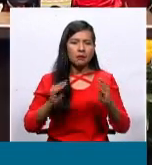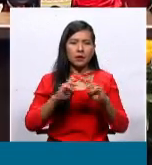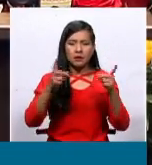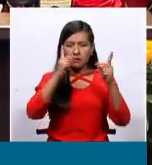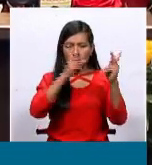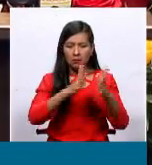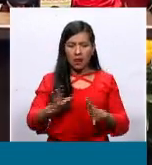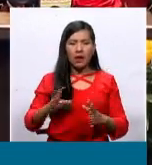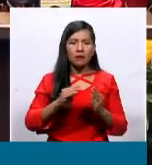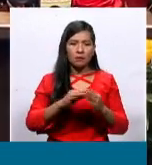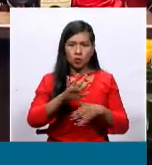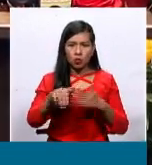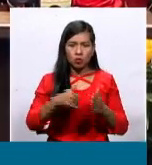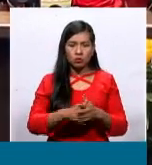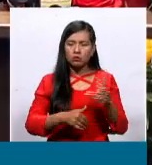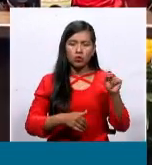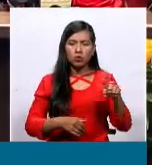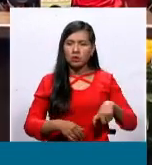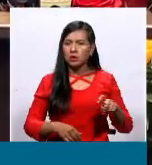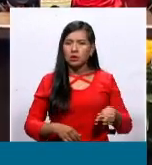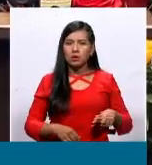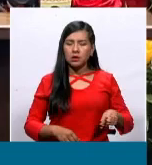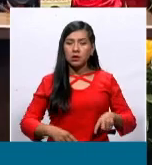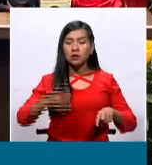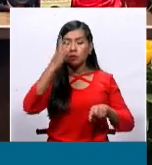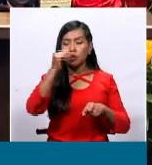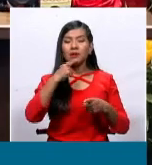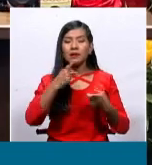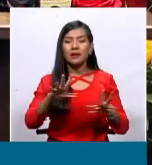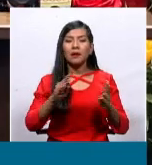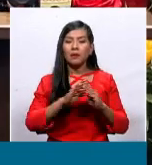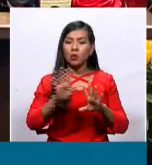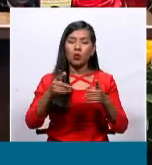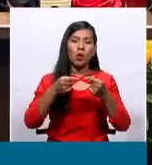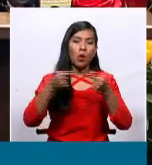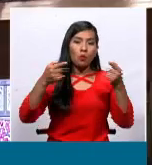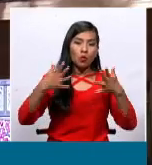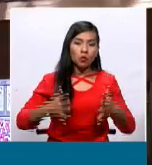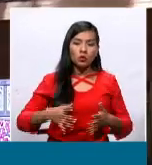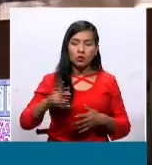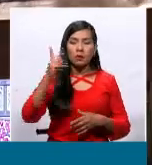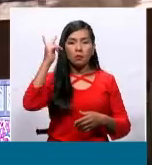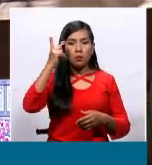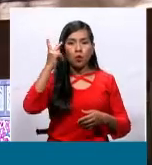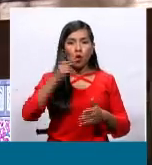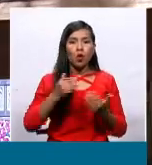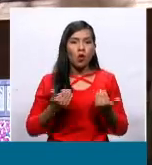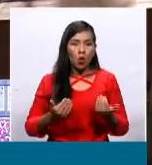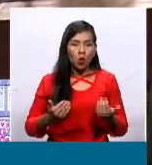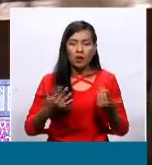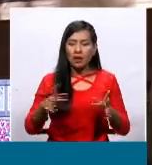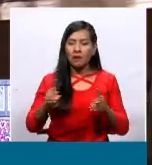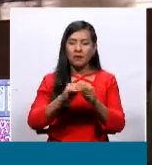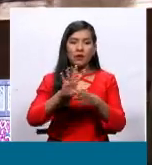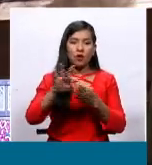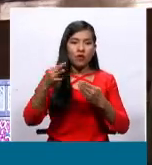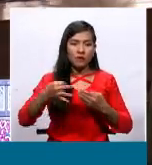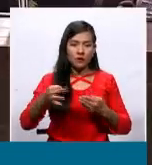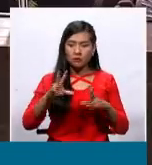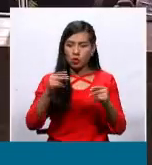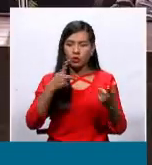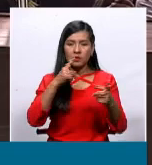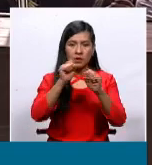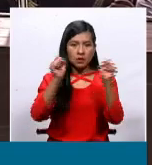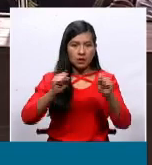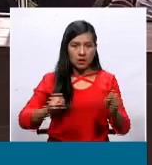planes conspiradores, no necesariamente, sino más bien porque si la oposición política hoy día al oficialismo no está dentro del sistema de